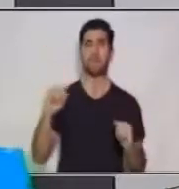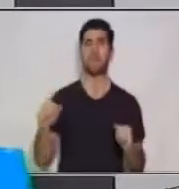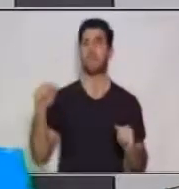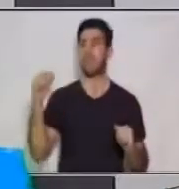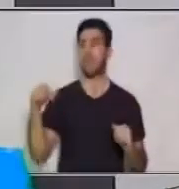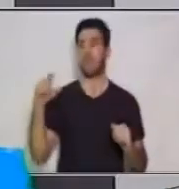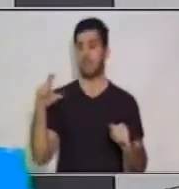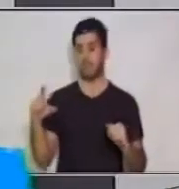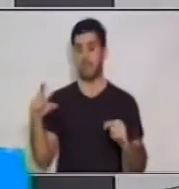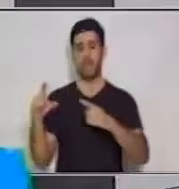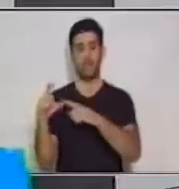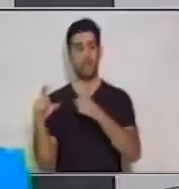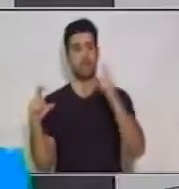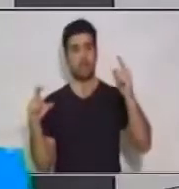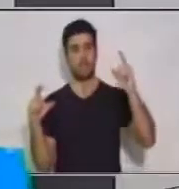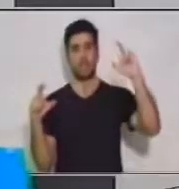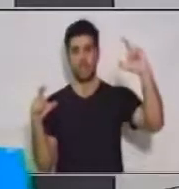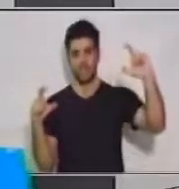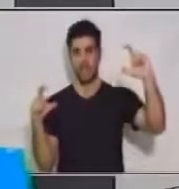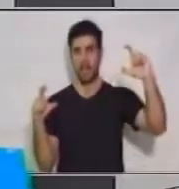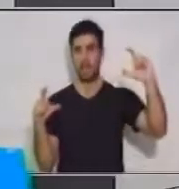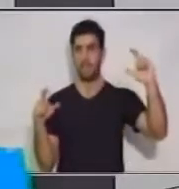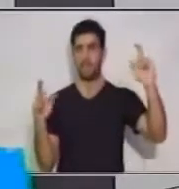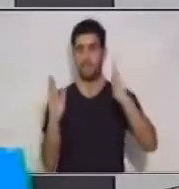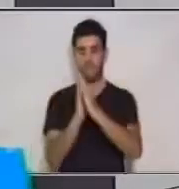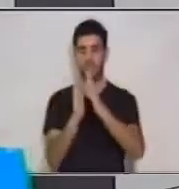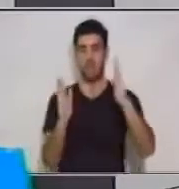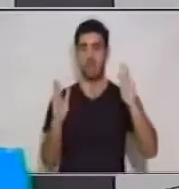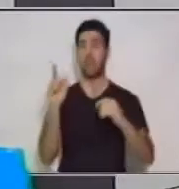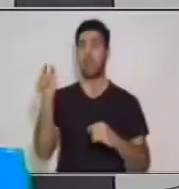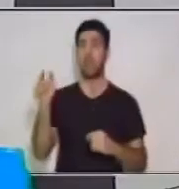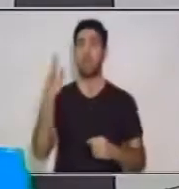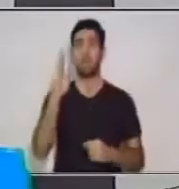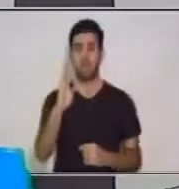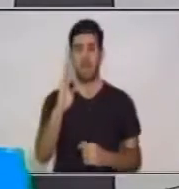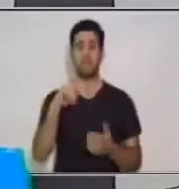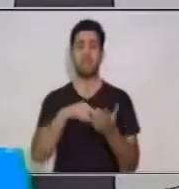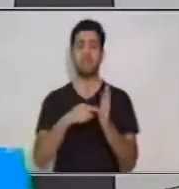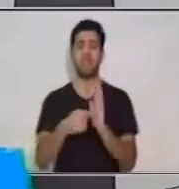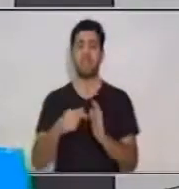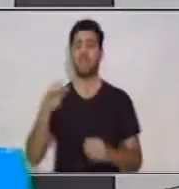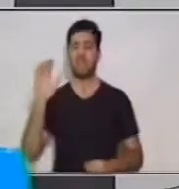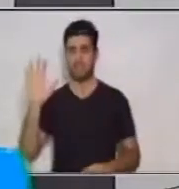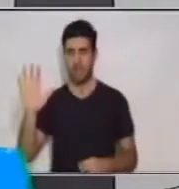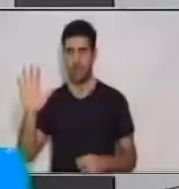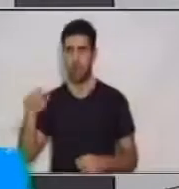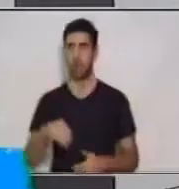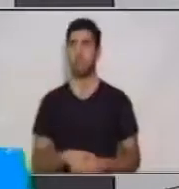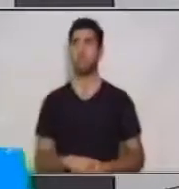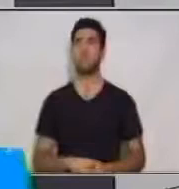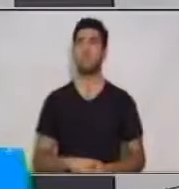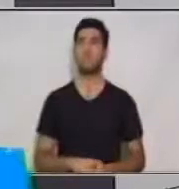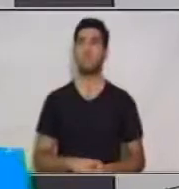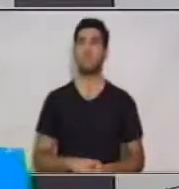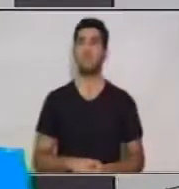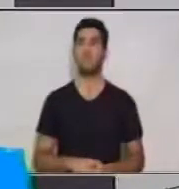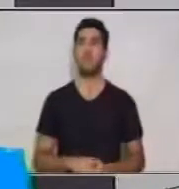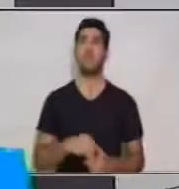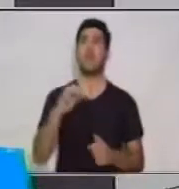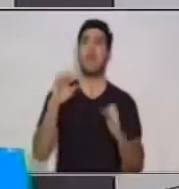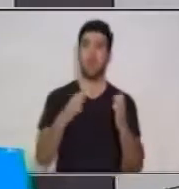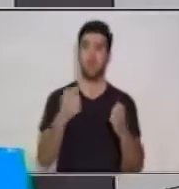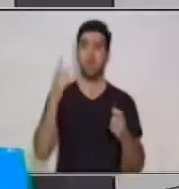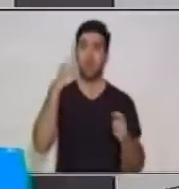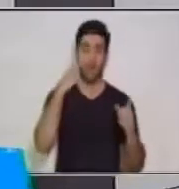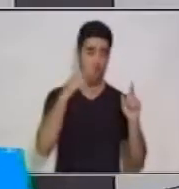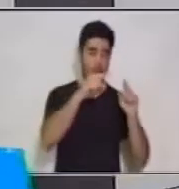frente al vértice B, y nos dicen que B tiene tamaño 5. Y nos dicen